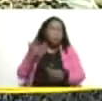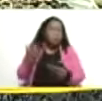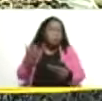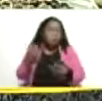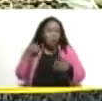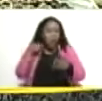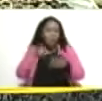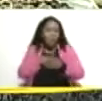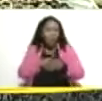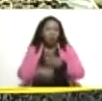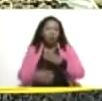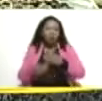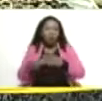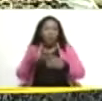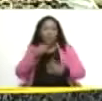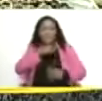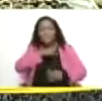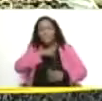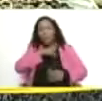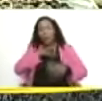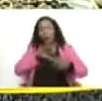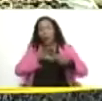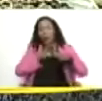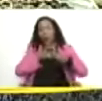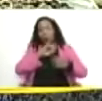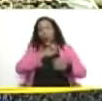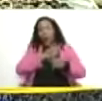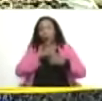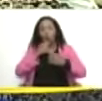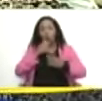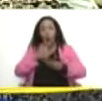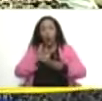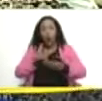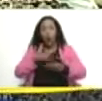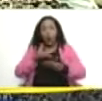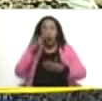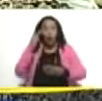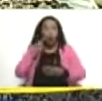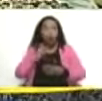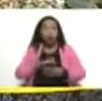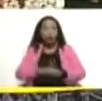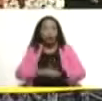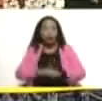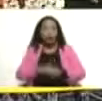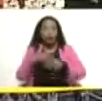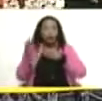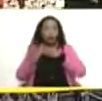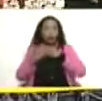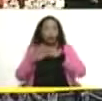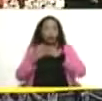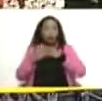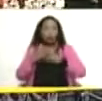golpear la cohesión, la moral y la unión de la Fuerza Armada Nacional Bolivariana. ¡Alerta!